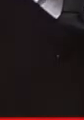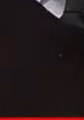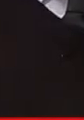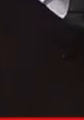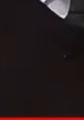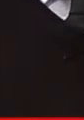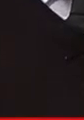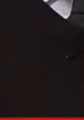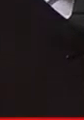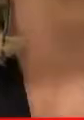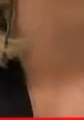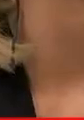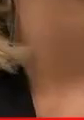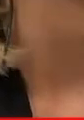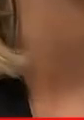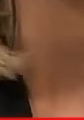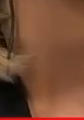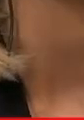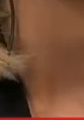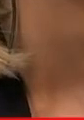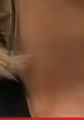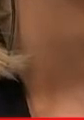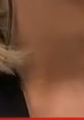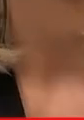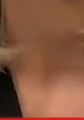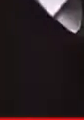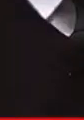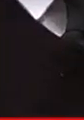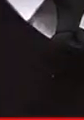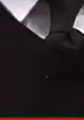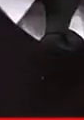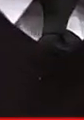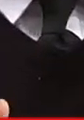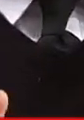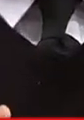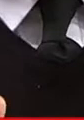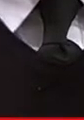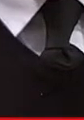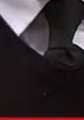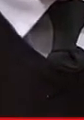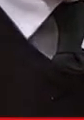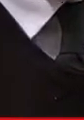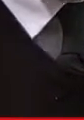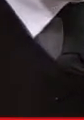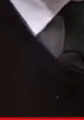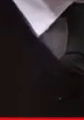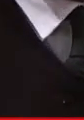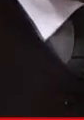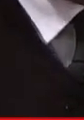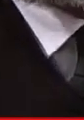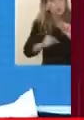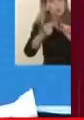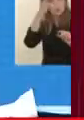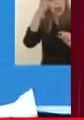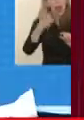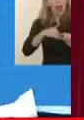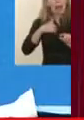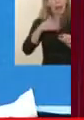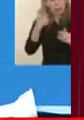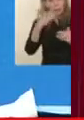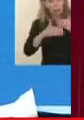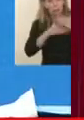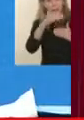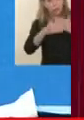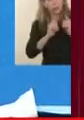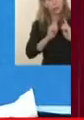no pensaba así el presidente lamenta pensar en los últimos meses el presidente nunca tuvo el presidente siempre administró el poder de un tercero el